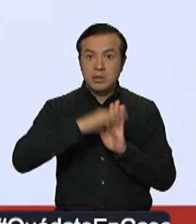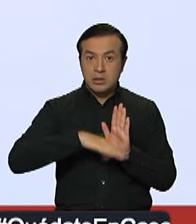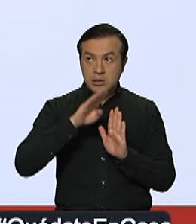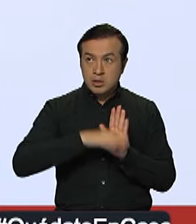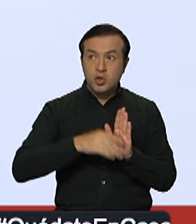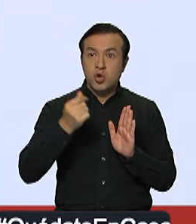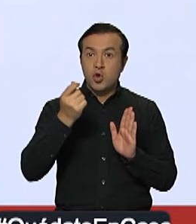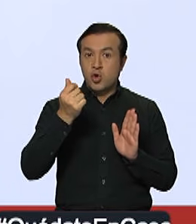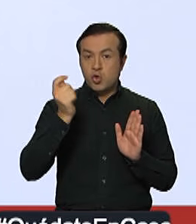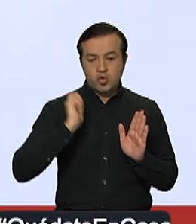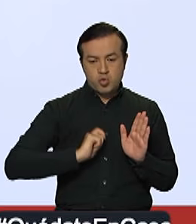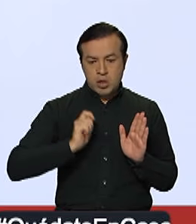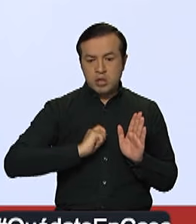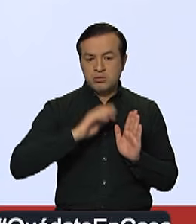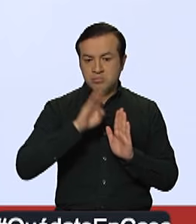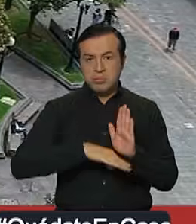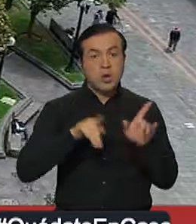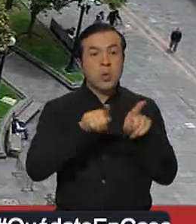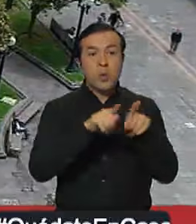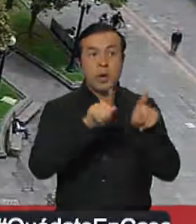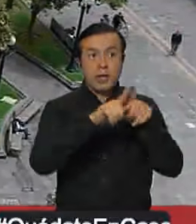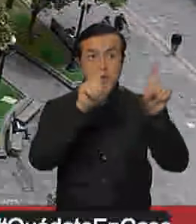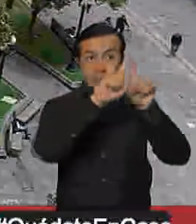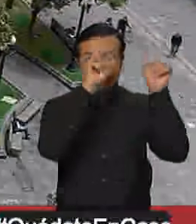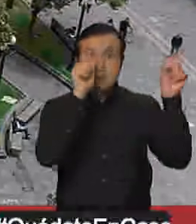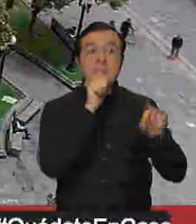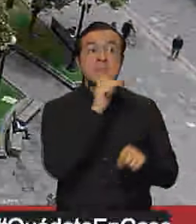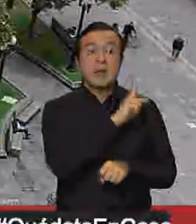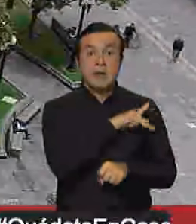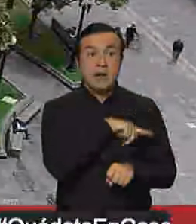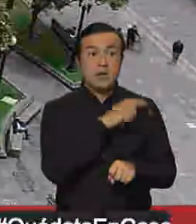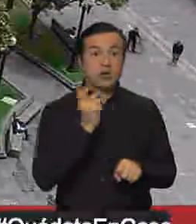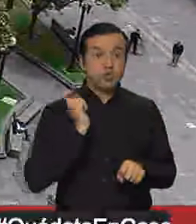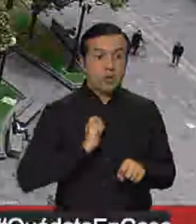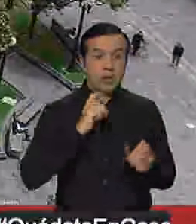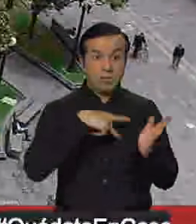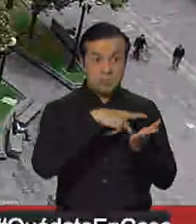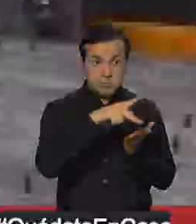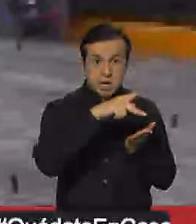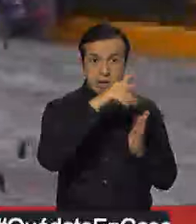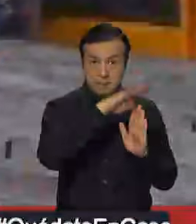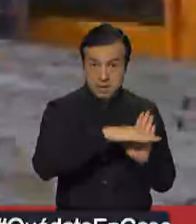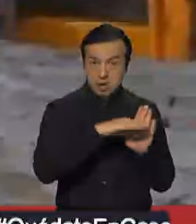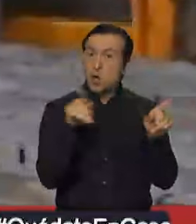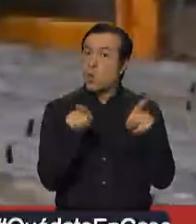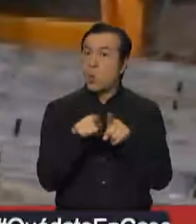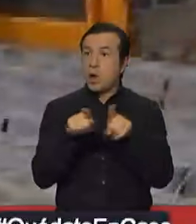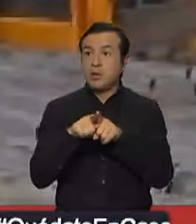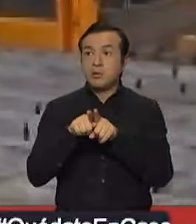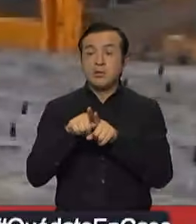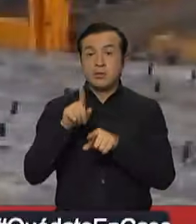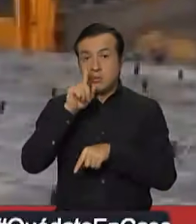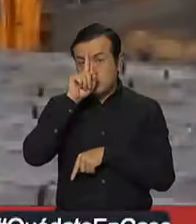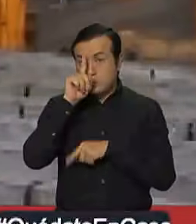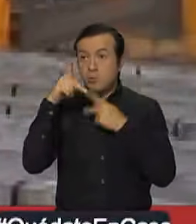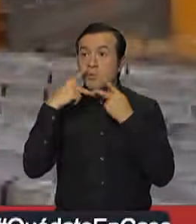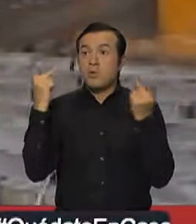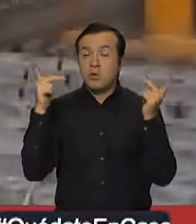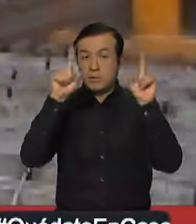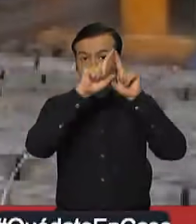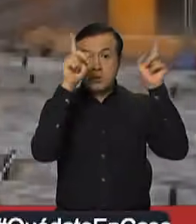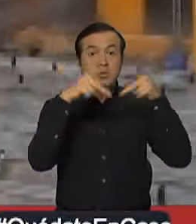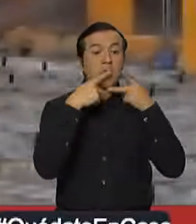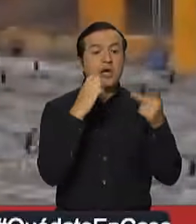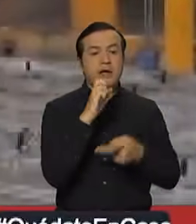en los sueldos como se está haciendo en el sector privado. Además, con el decreto ejecutivo 1045, se eliminan las empresas públicas